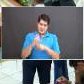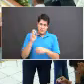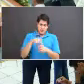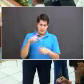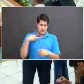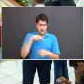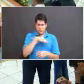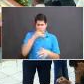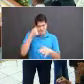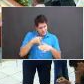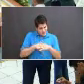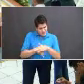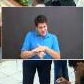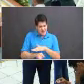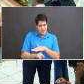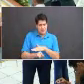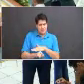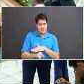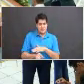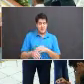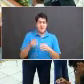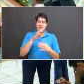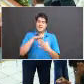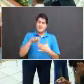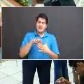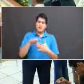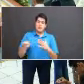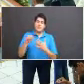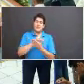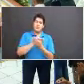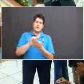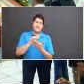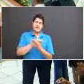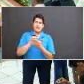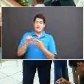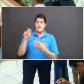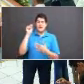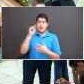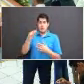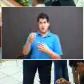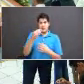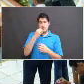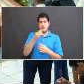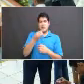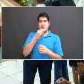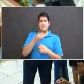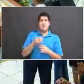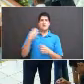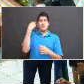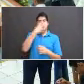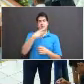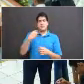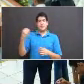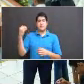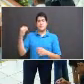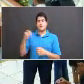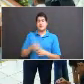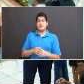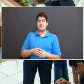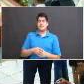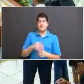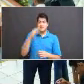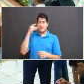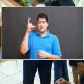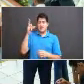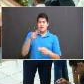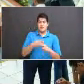nuestras entrañas, sean purificados y santificados estos alimentos espirituales. Señor,